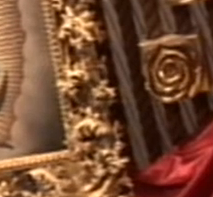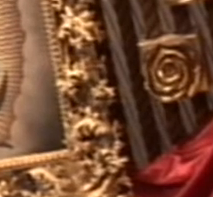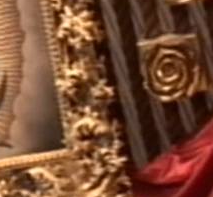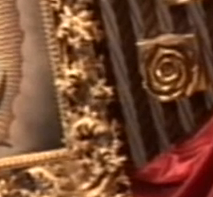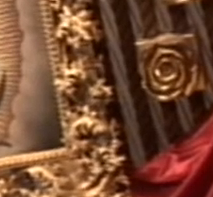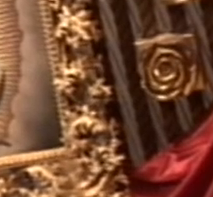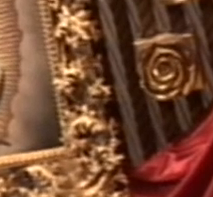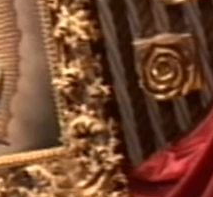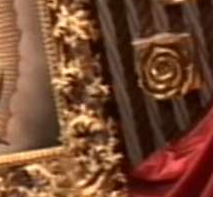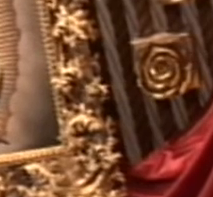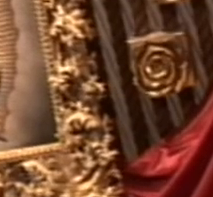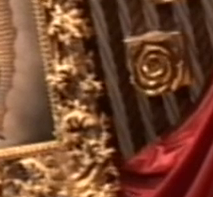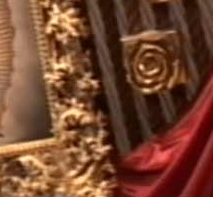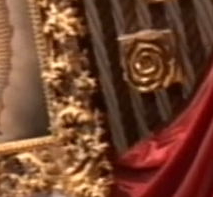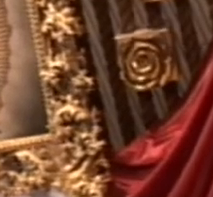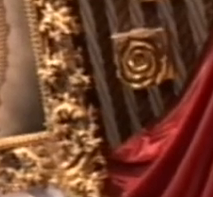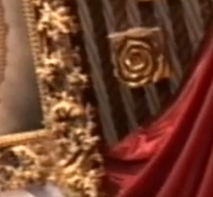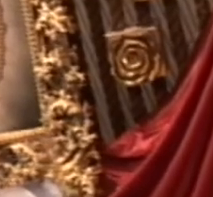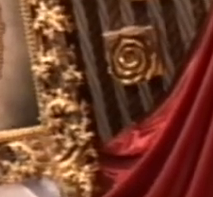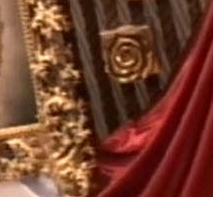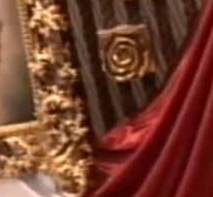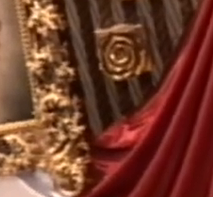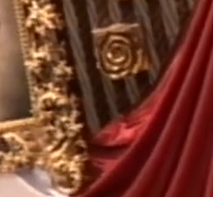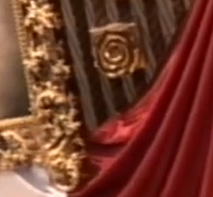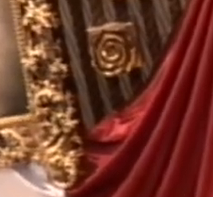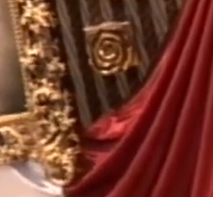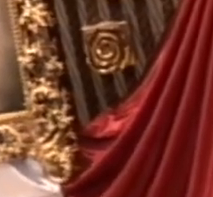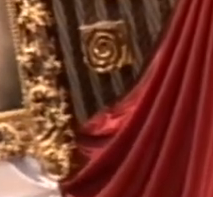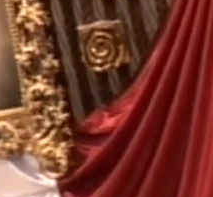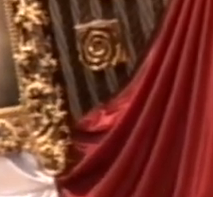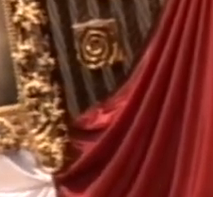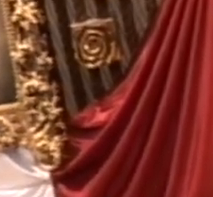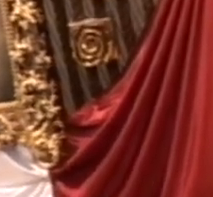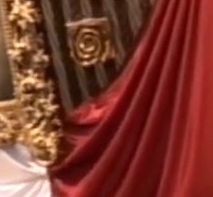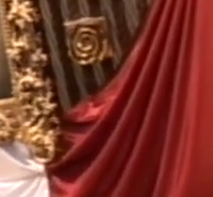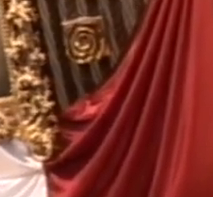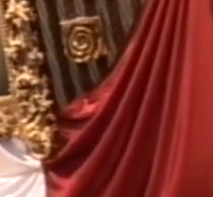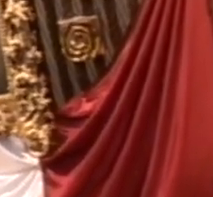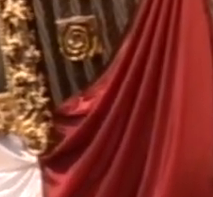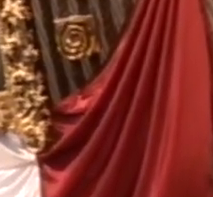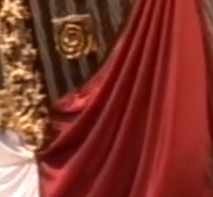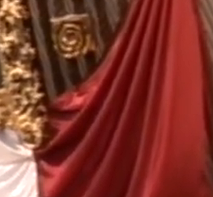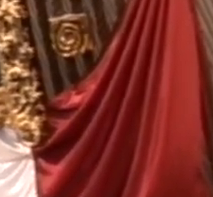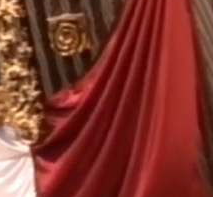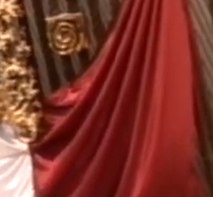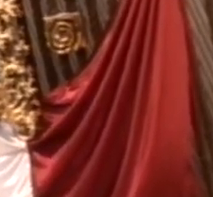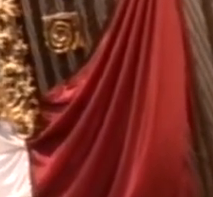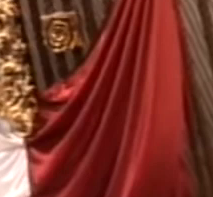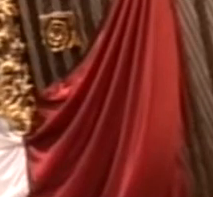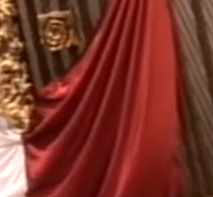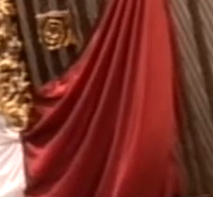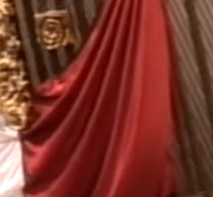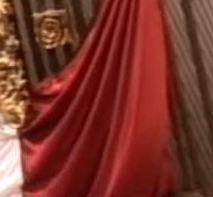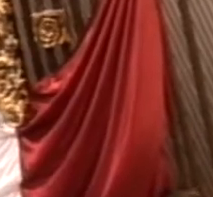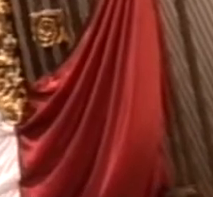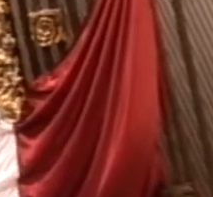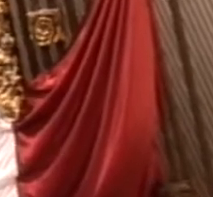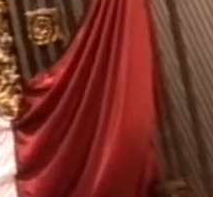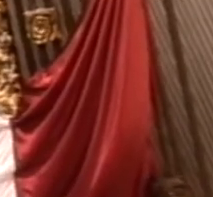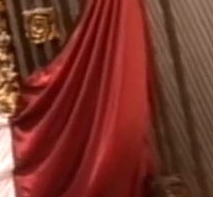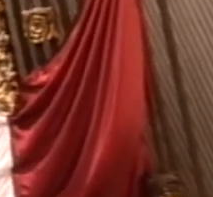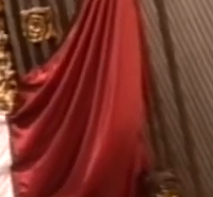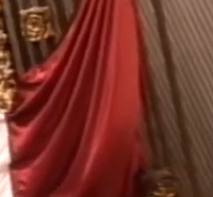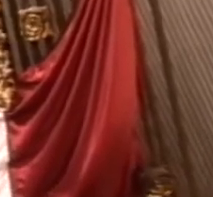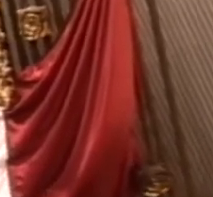óleos y consagrará el santo crisma. Y los sacerdotes de nuestra arquidiócesis renovarán sus promesas